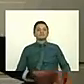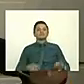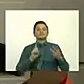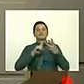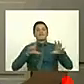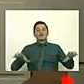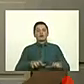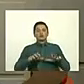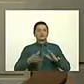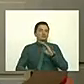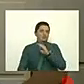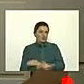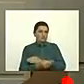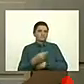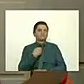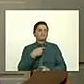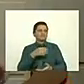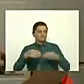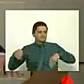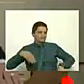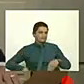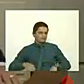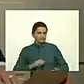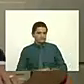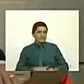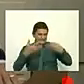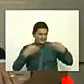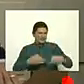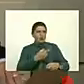sobornos, este sí es lo más público.